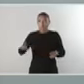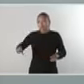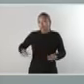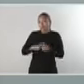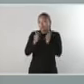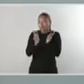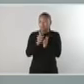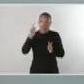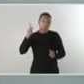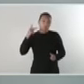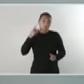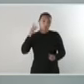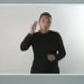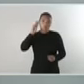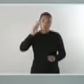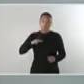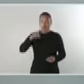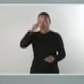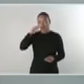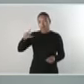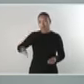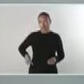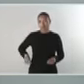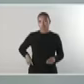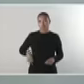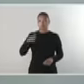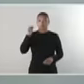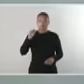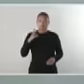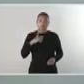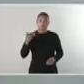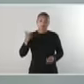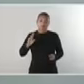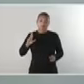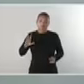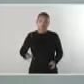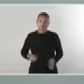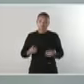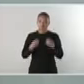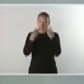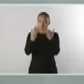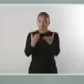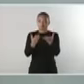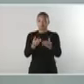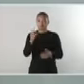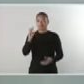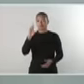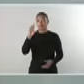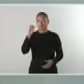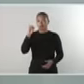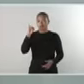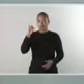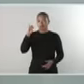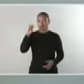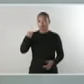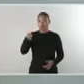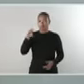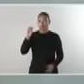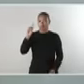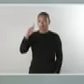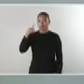para gobernar sino que también fueron los responsables de habernos entregado al crimen organizado pero también son